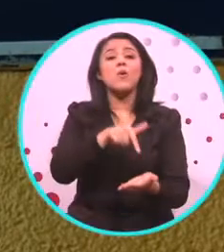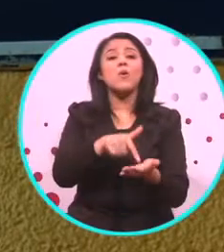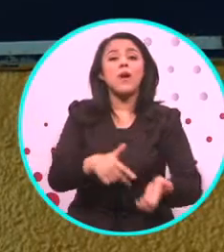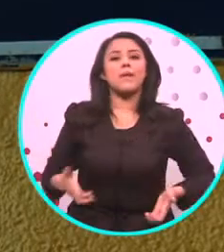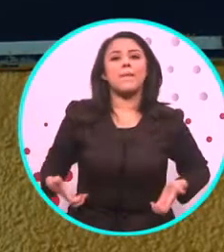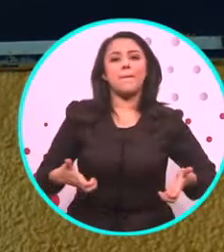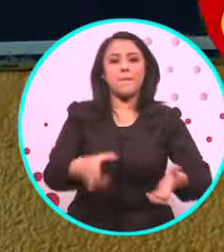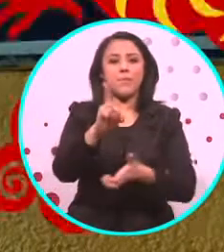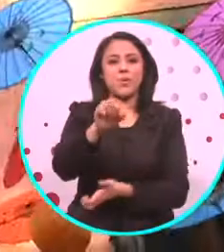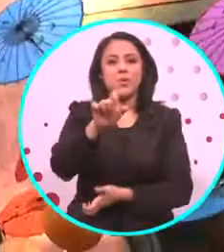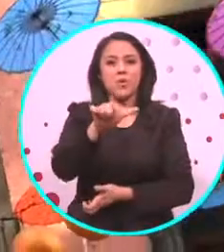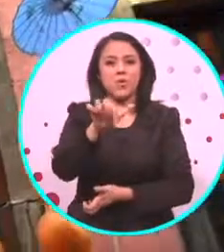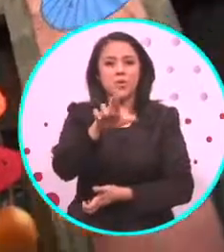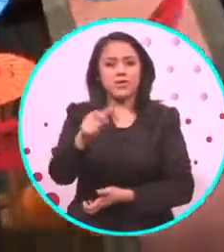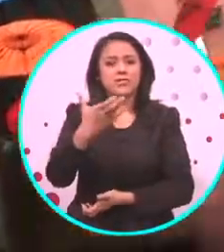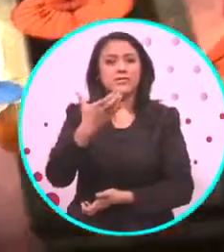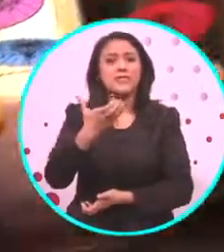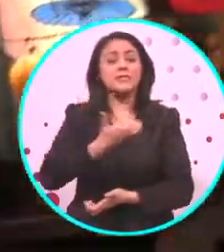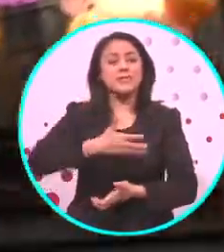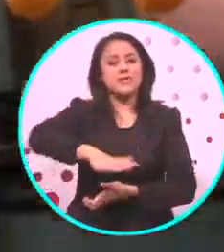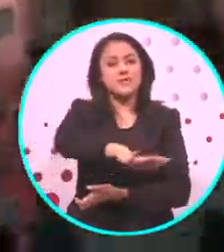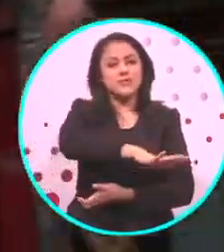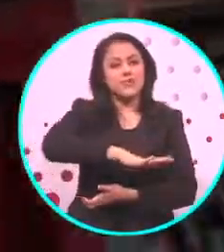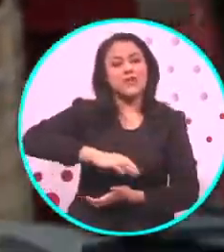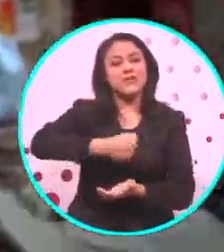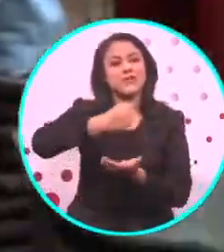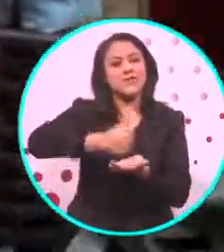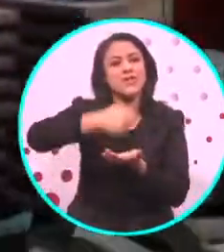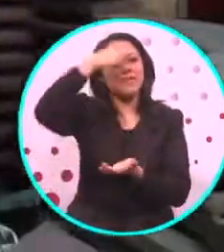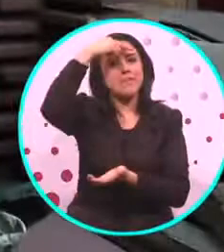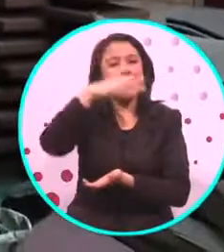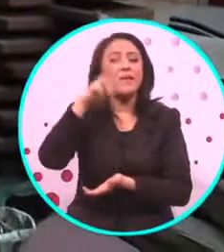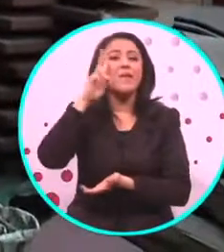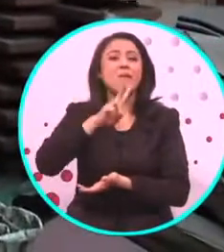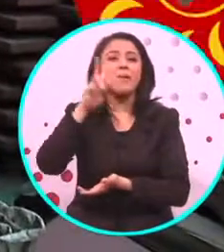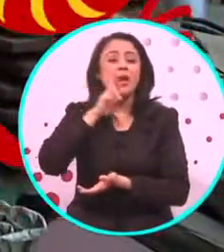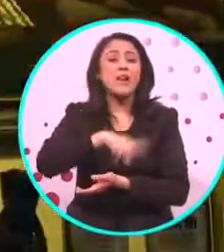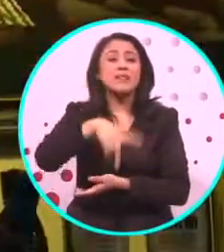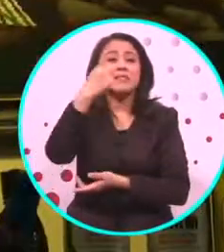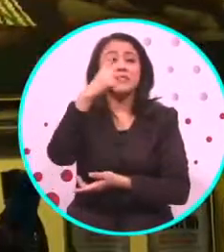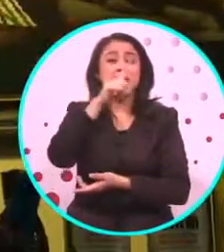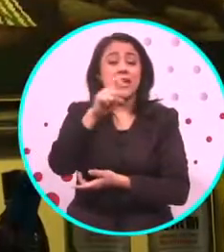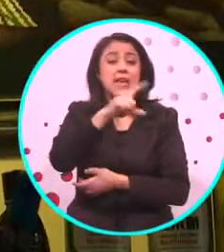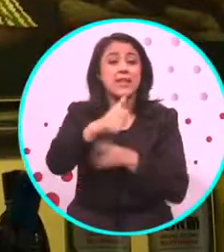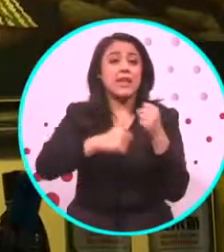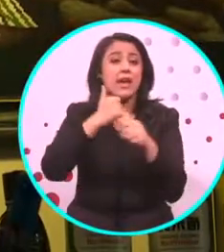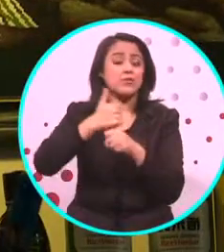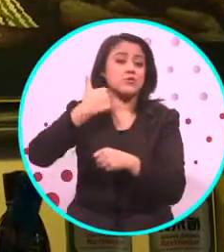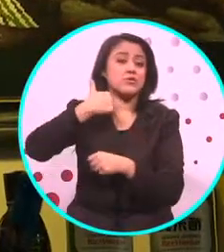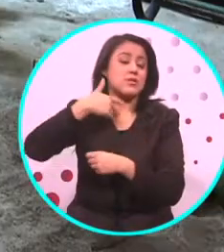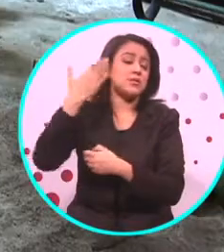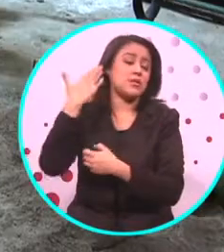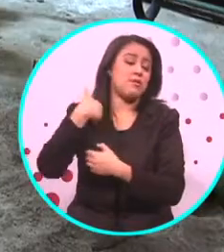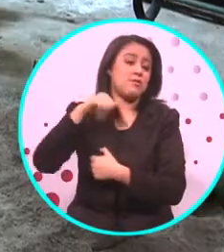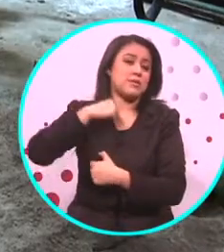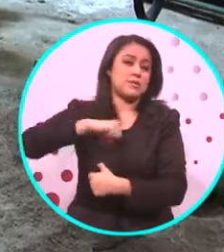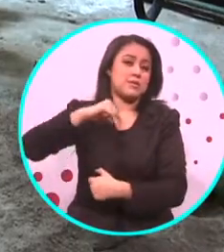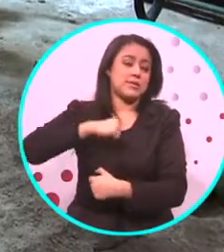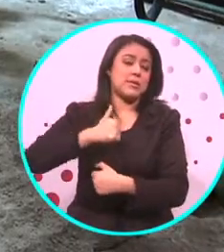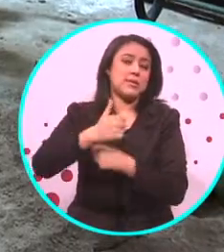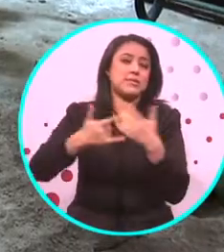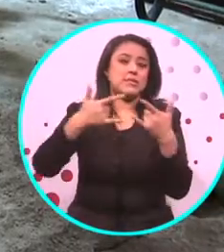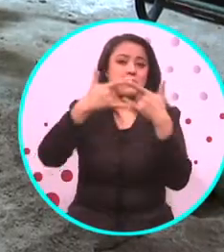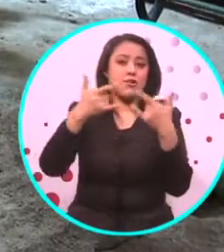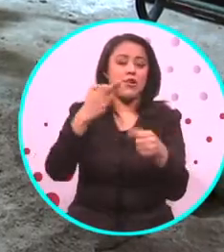calle Dolores del Centro Histórico, en la Ciudad de México, el barrio chino cuenta con más de 100 años de historia. Por tal motivo, entró en un plan